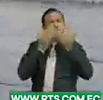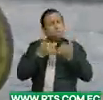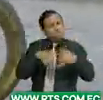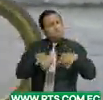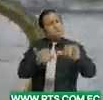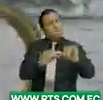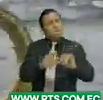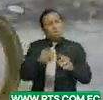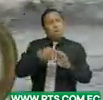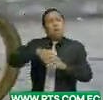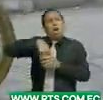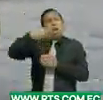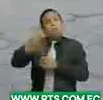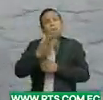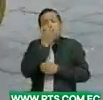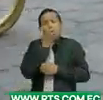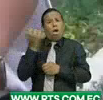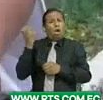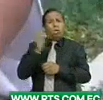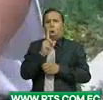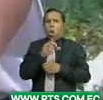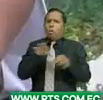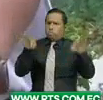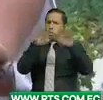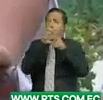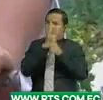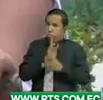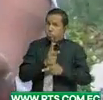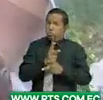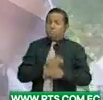sin mascarilla. Informó Charlie Pisa.